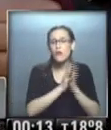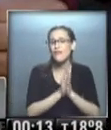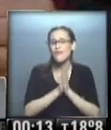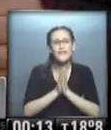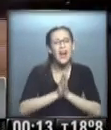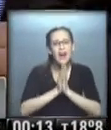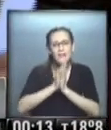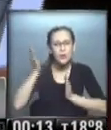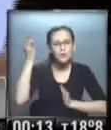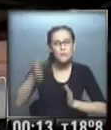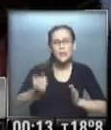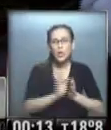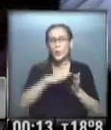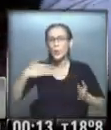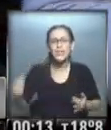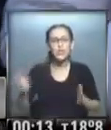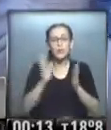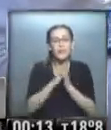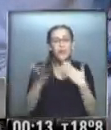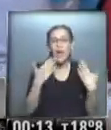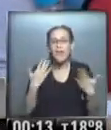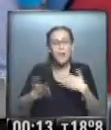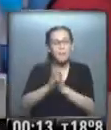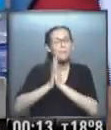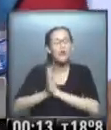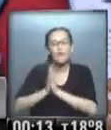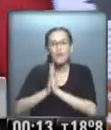les ruego a los vecinos, hablen, por favor.